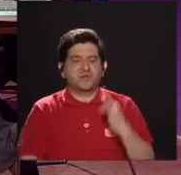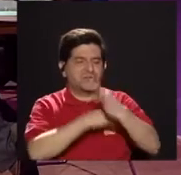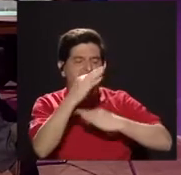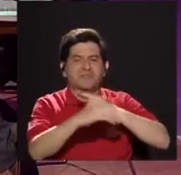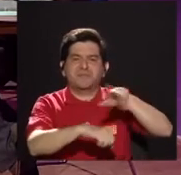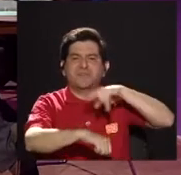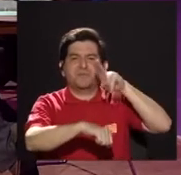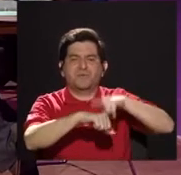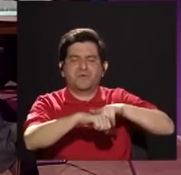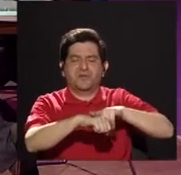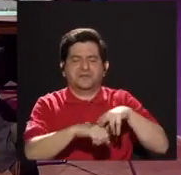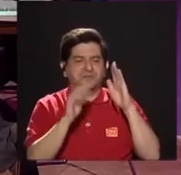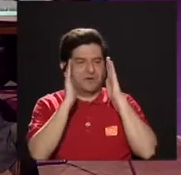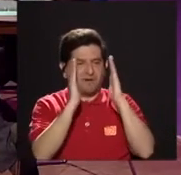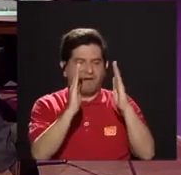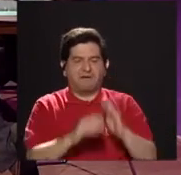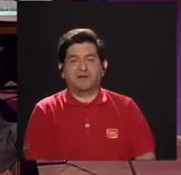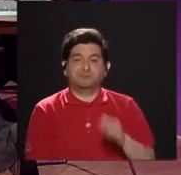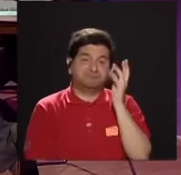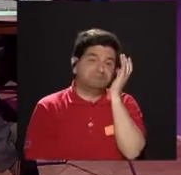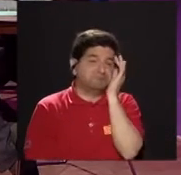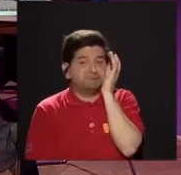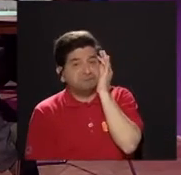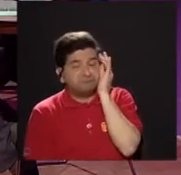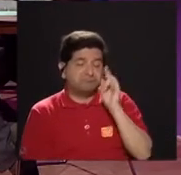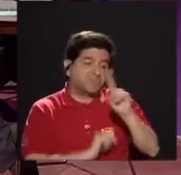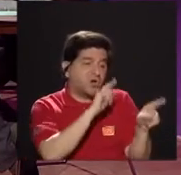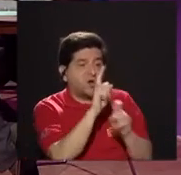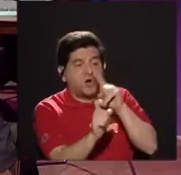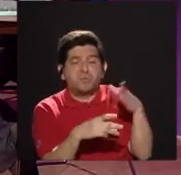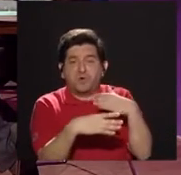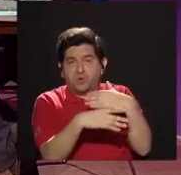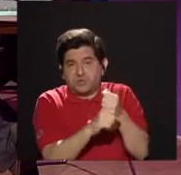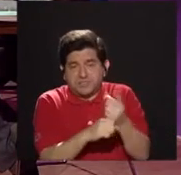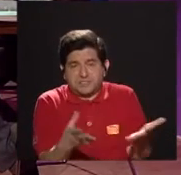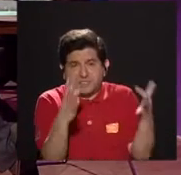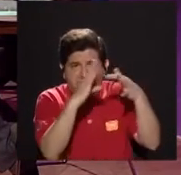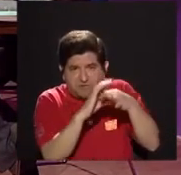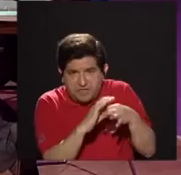entonces las preocupaciones o las preguntas que se hicieron